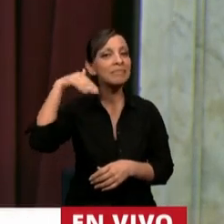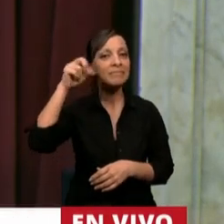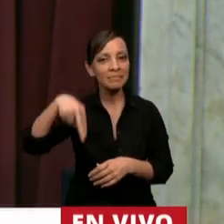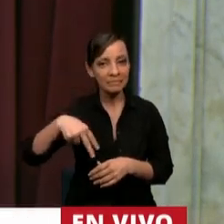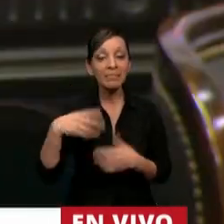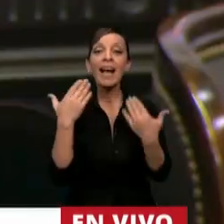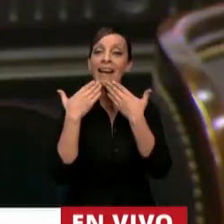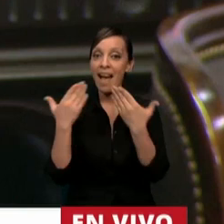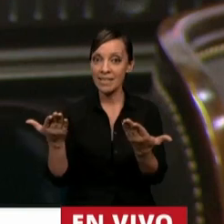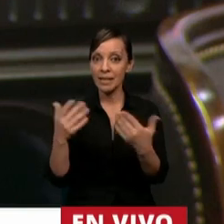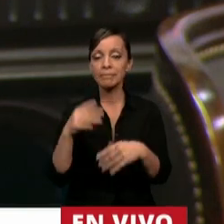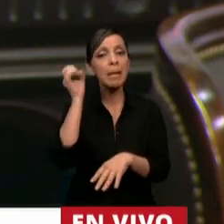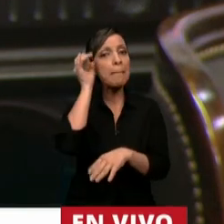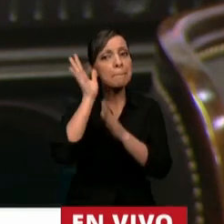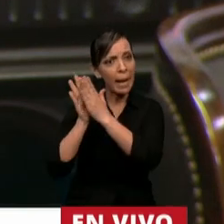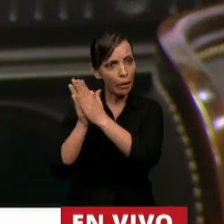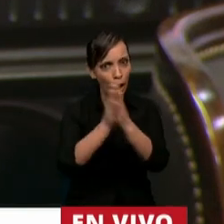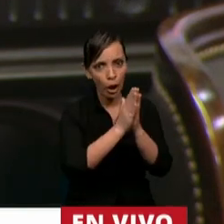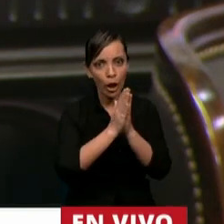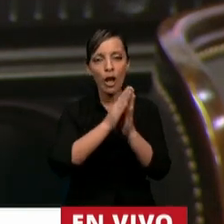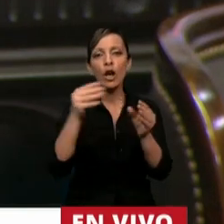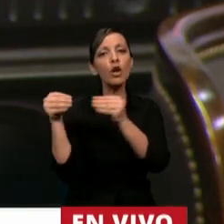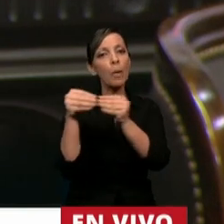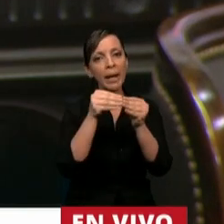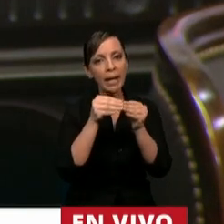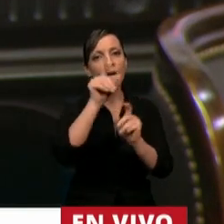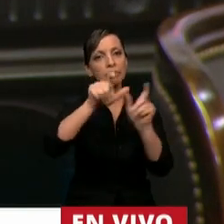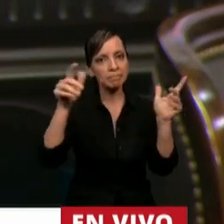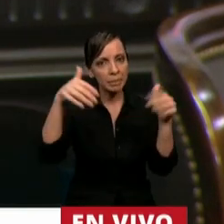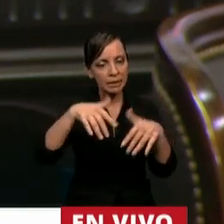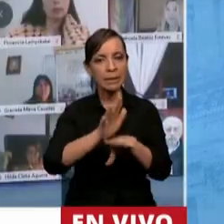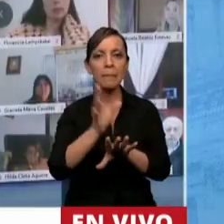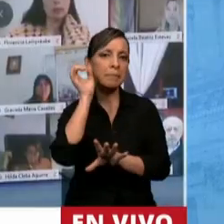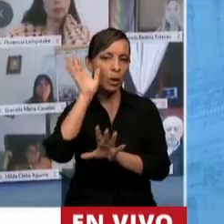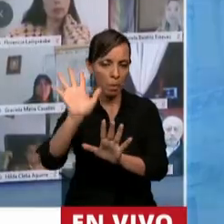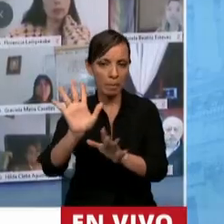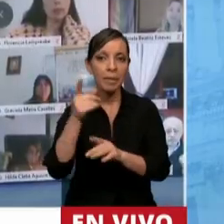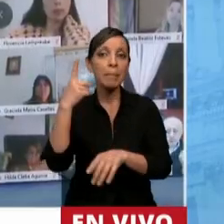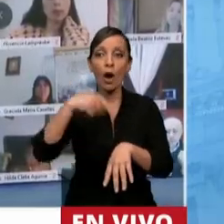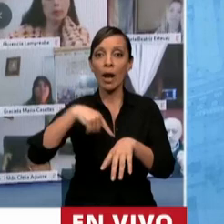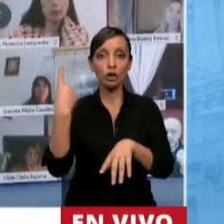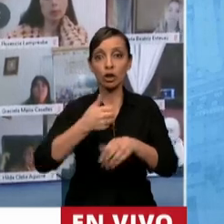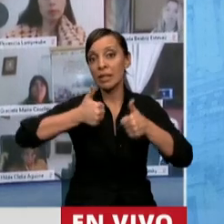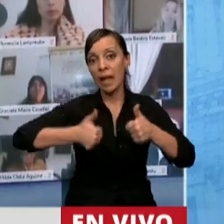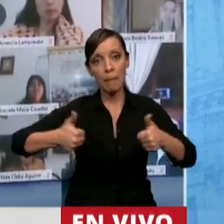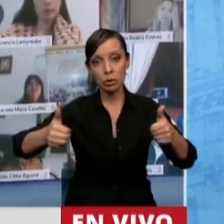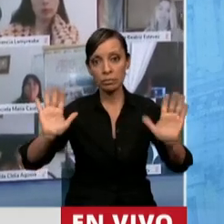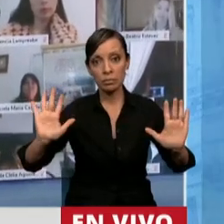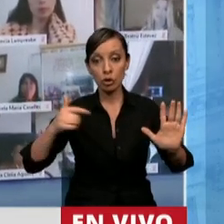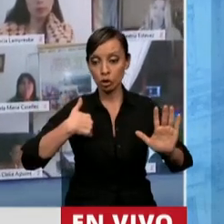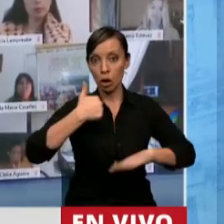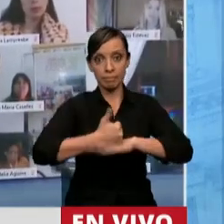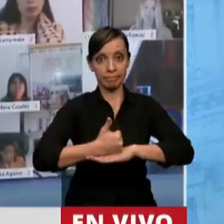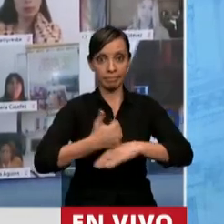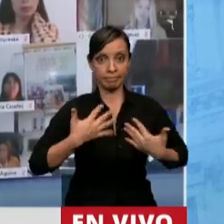Gracias, señor presidente. Disculpe a los compañeros y a los presentes. Simplemente que estamos presentes, señor presidente. Yo estoy